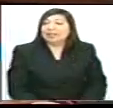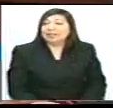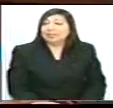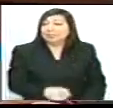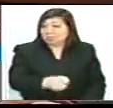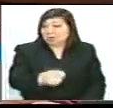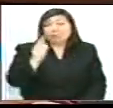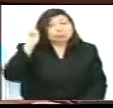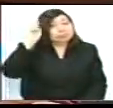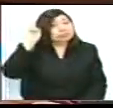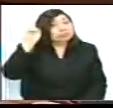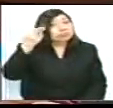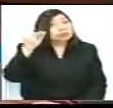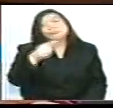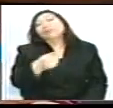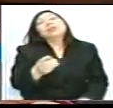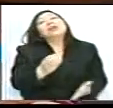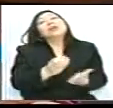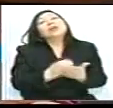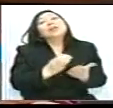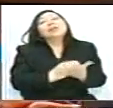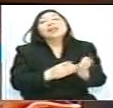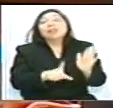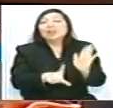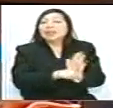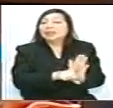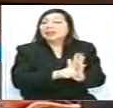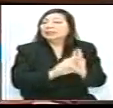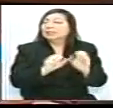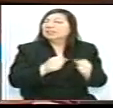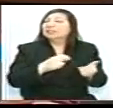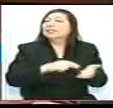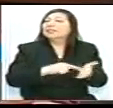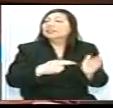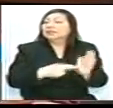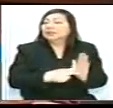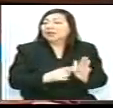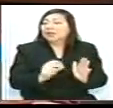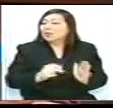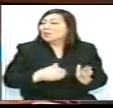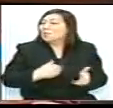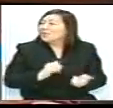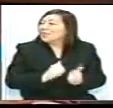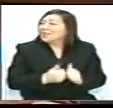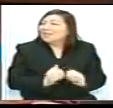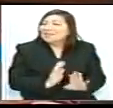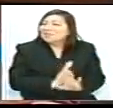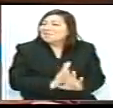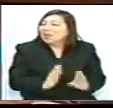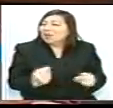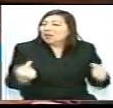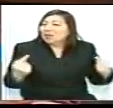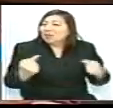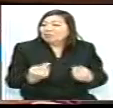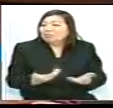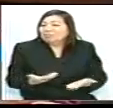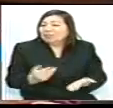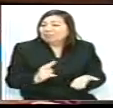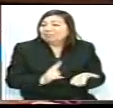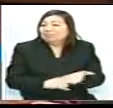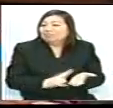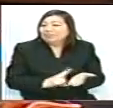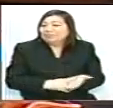tiene mucha razón cuando él habla que son contratos ley, por supuesto. ¿Qué significa? Que no se puede modificar. Caso contrario, nos llevarían a un